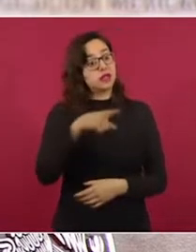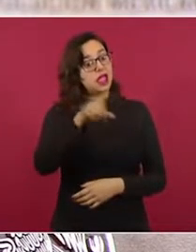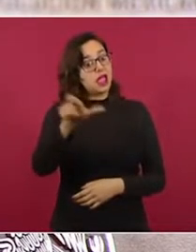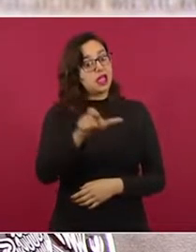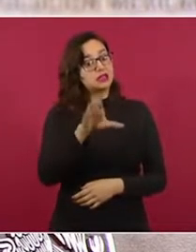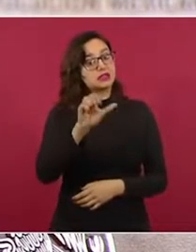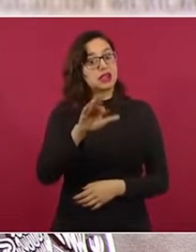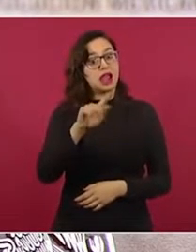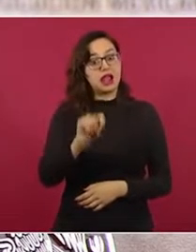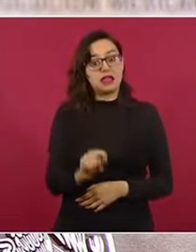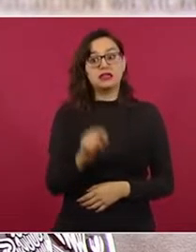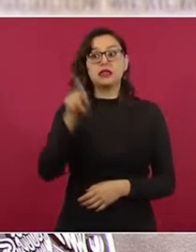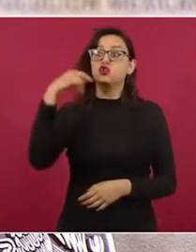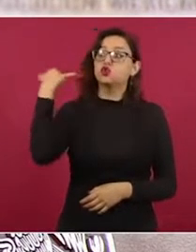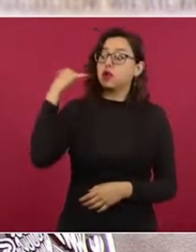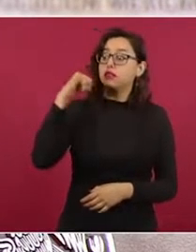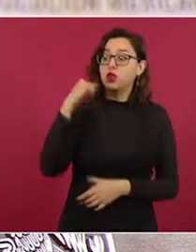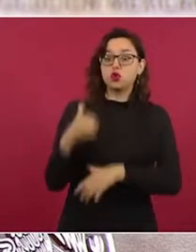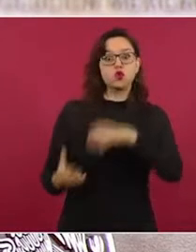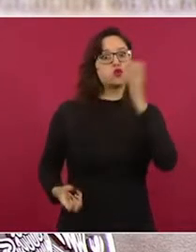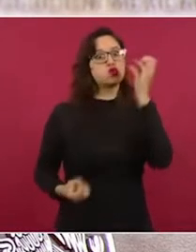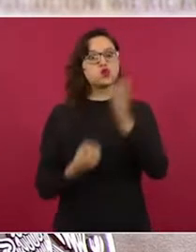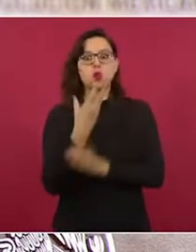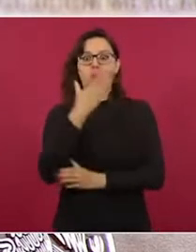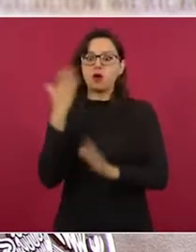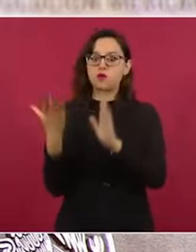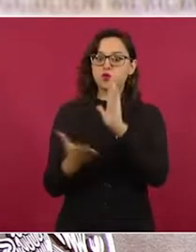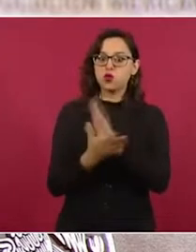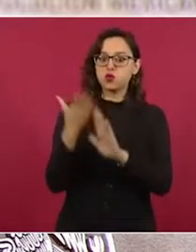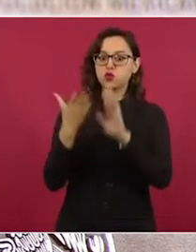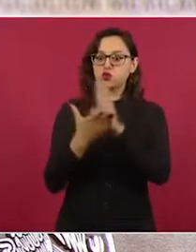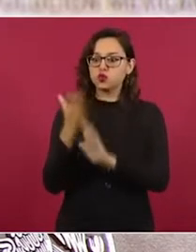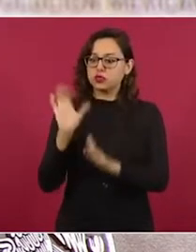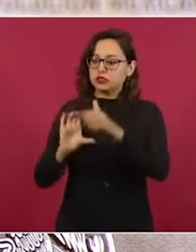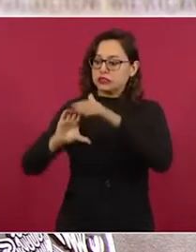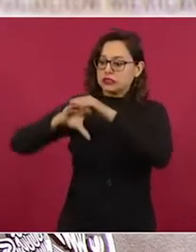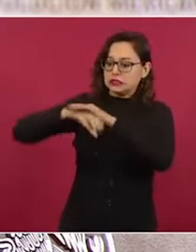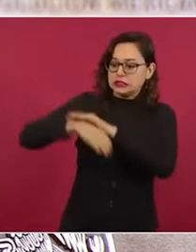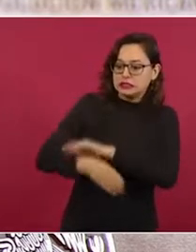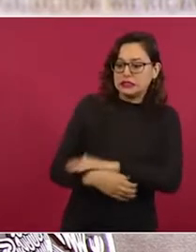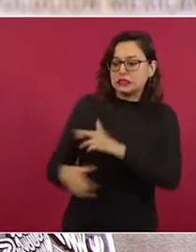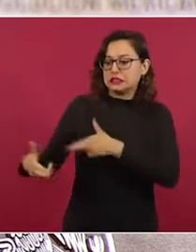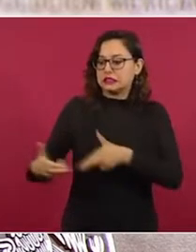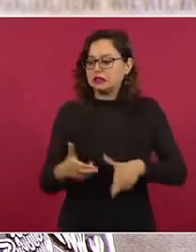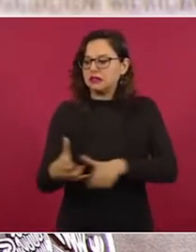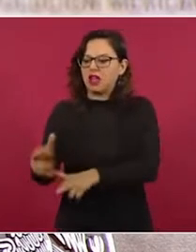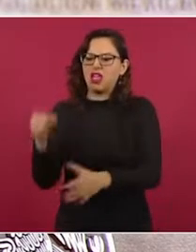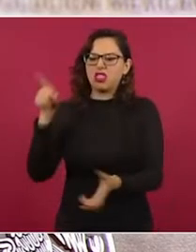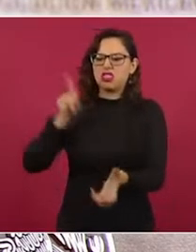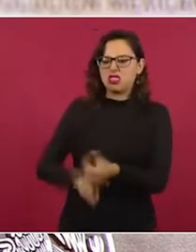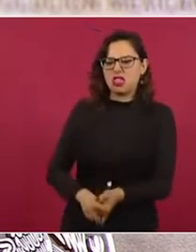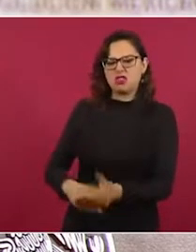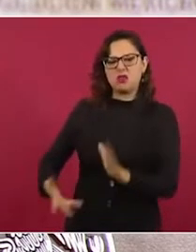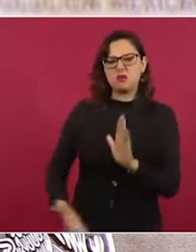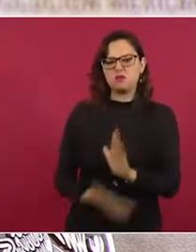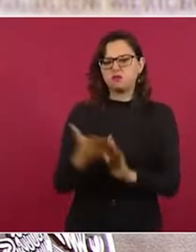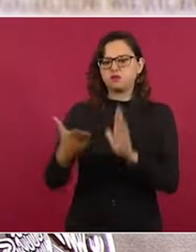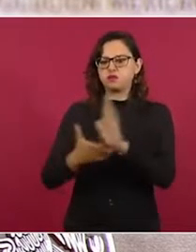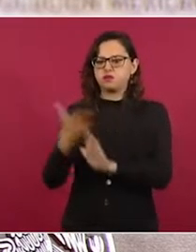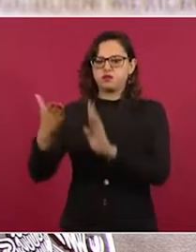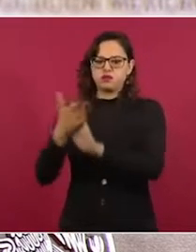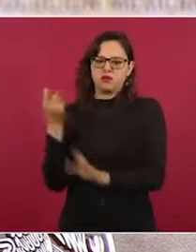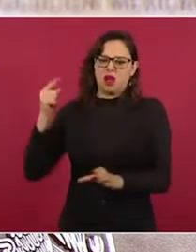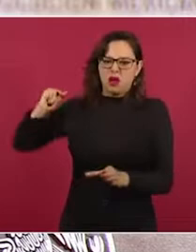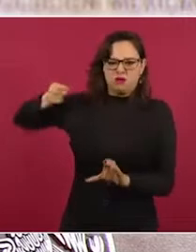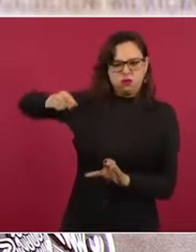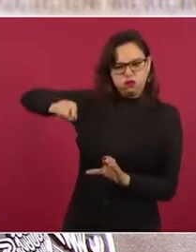en Valladolid, Yucatán. Está uniendo cenotes, creando ríos subterráneos y perforando el